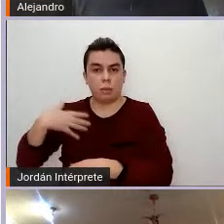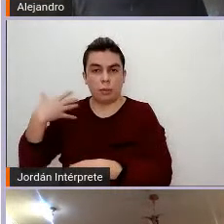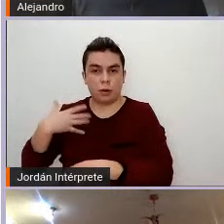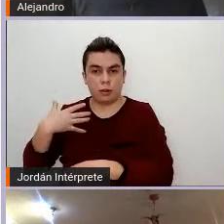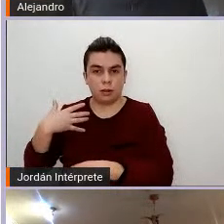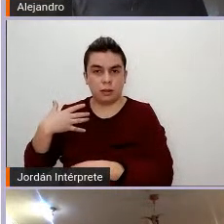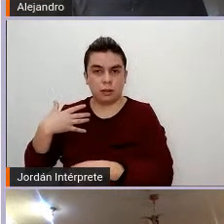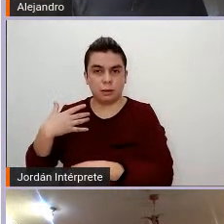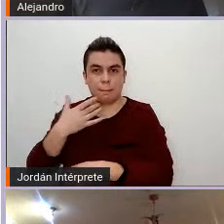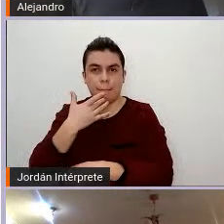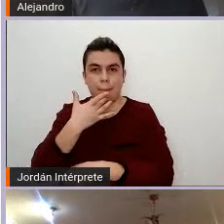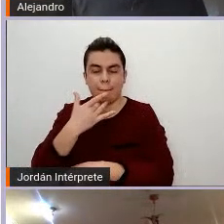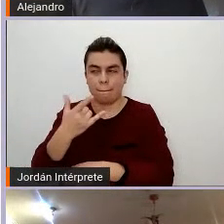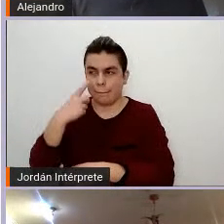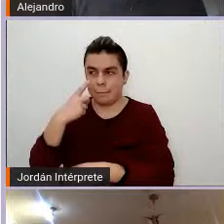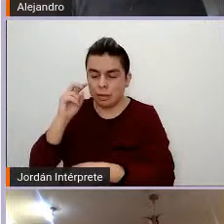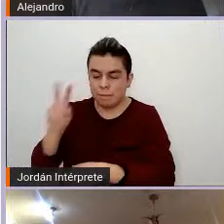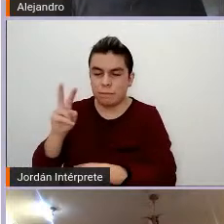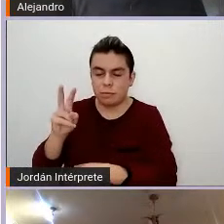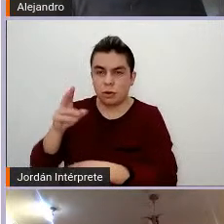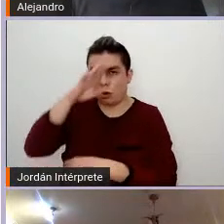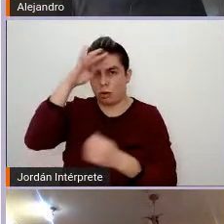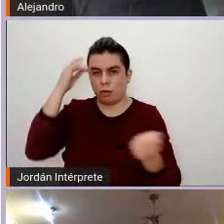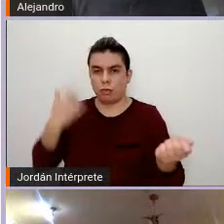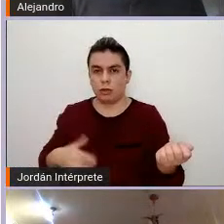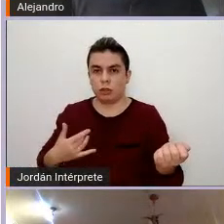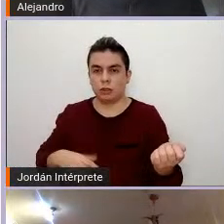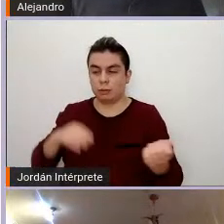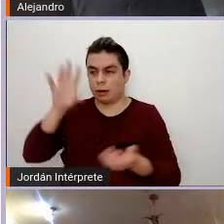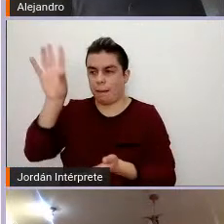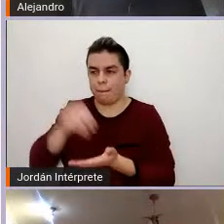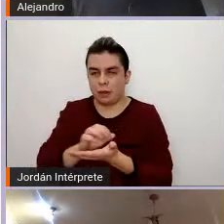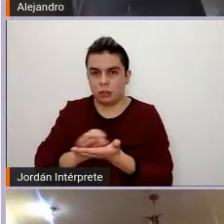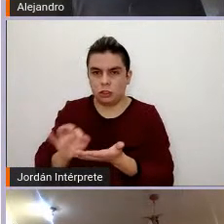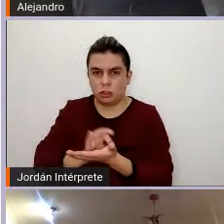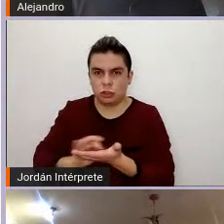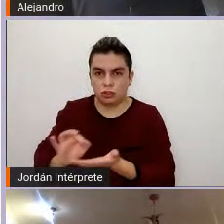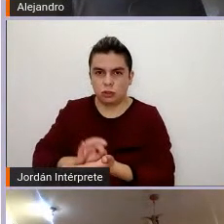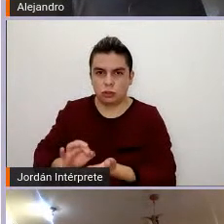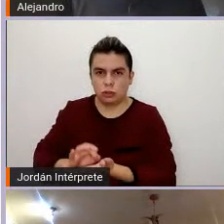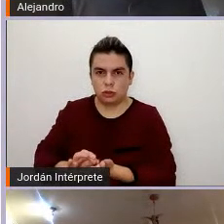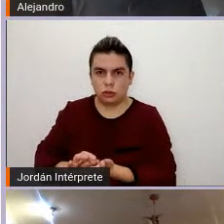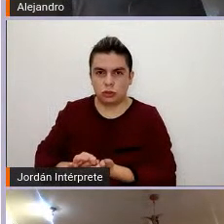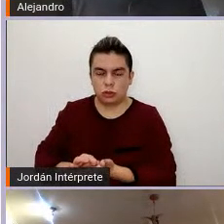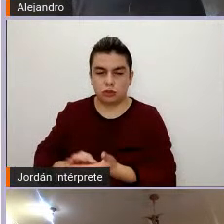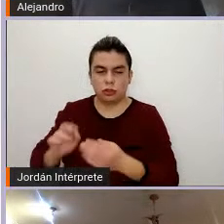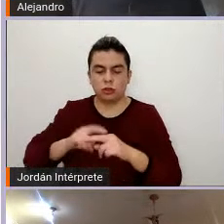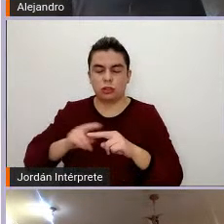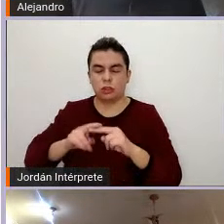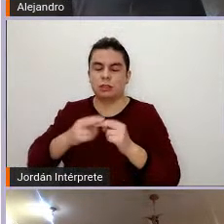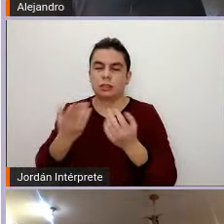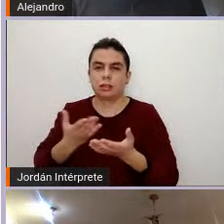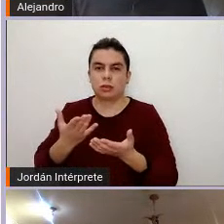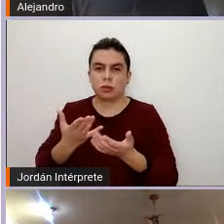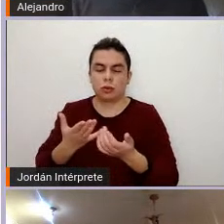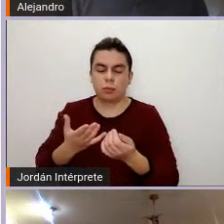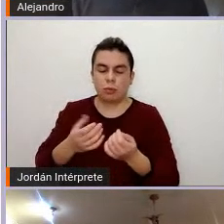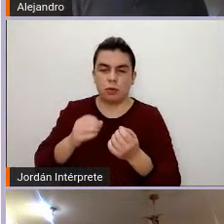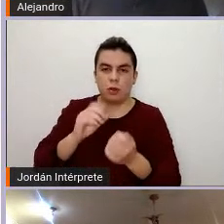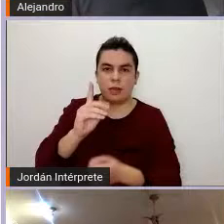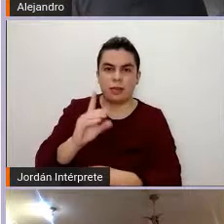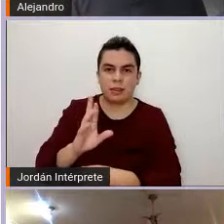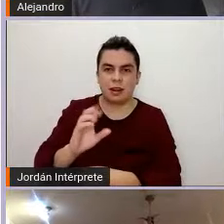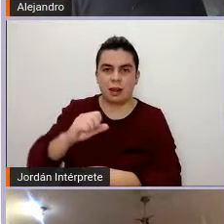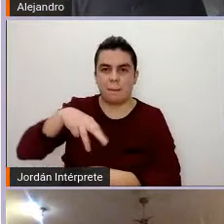pudo aprender de técnicas como la dramaturgia para desarrollar y probablemente traducir elementos entre